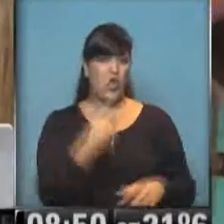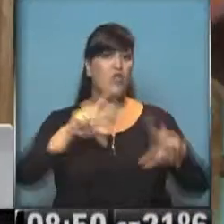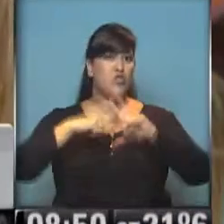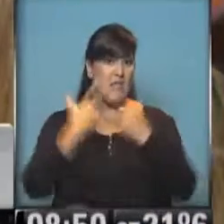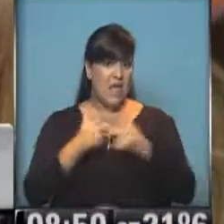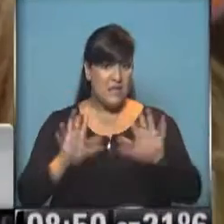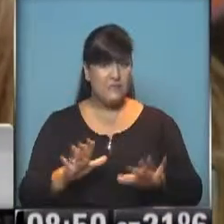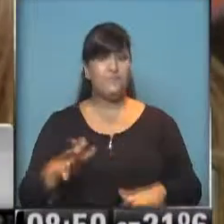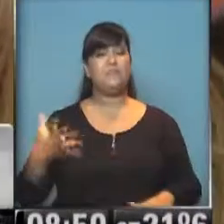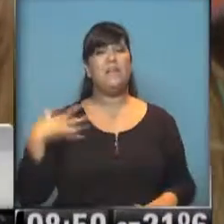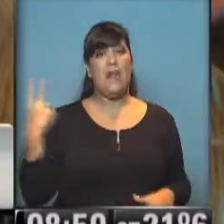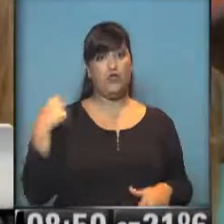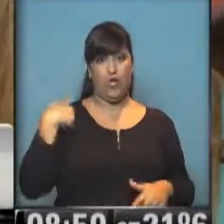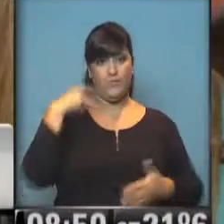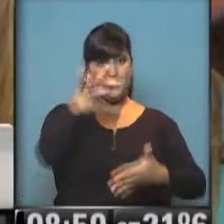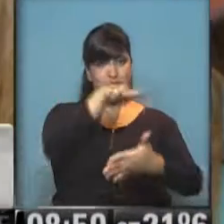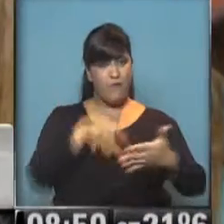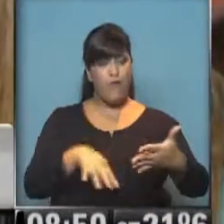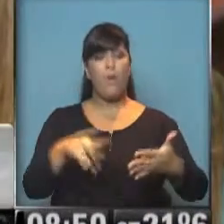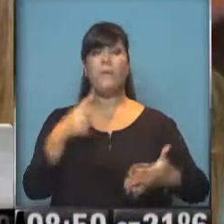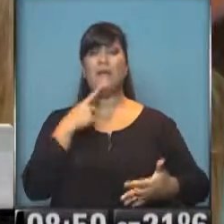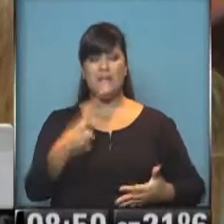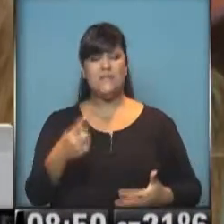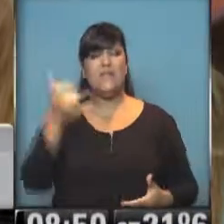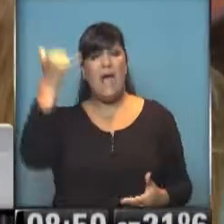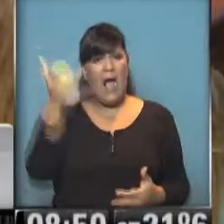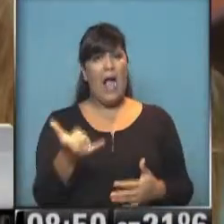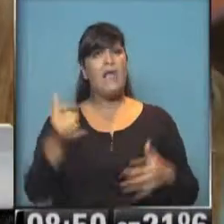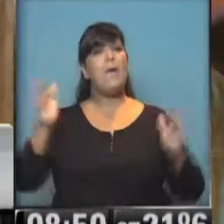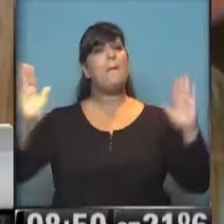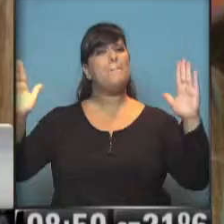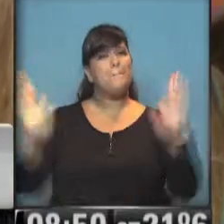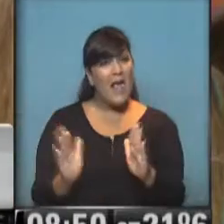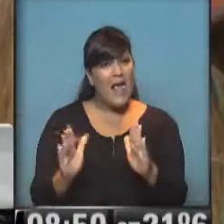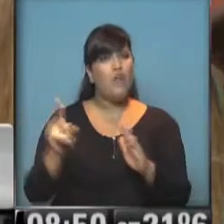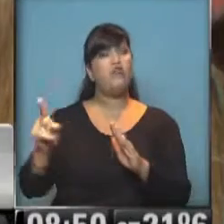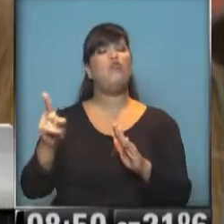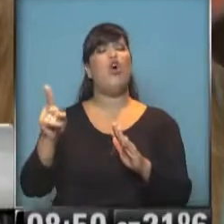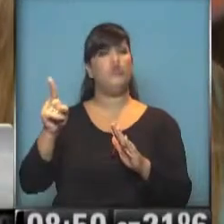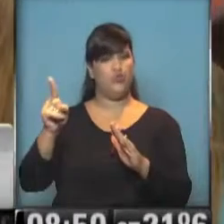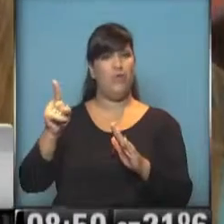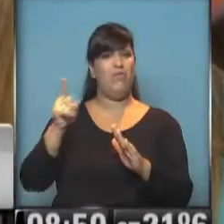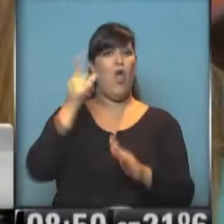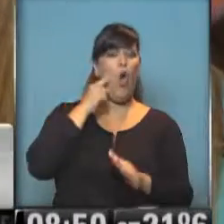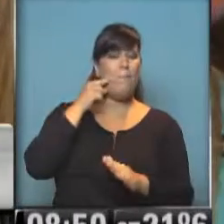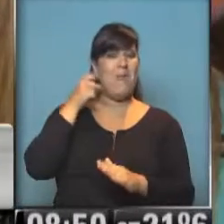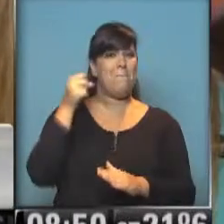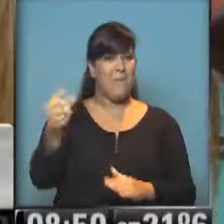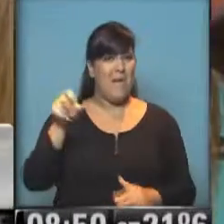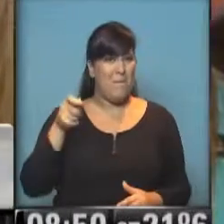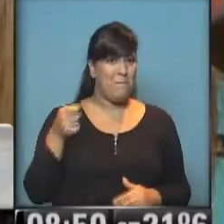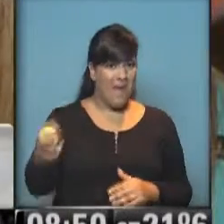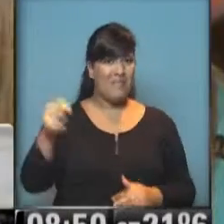directora del informe diría que si bien vemos una merma en la cantidad de femicidios podemos decir